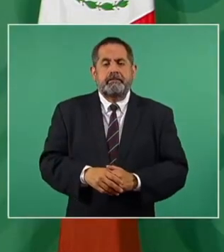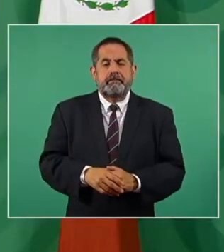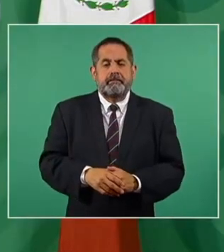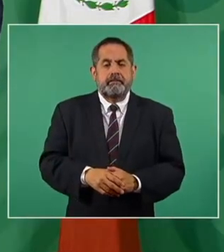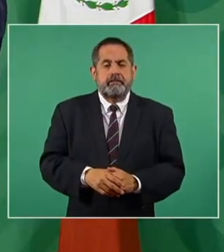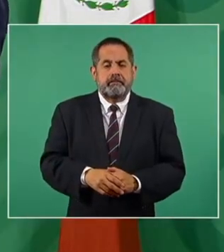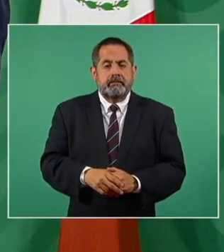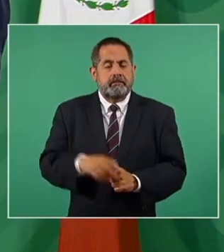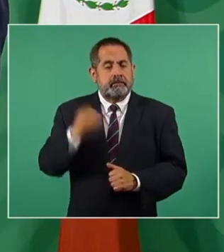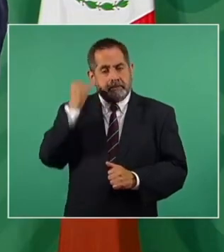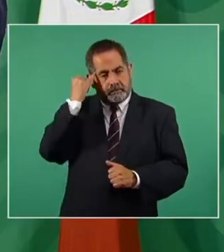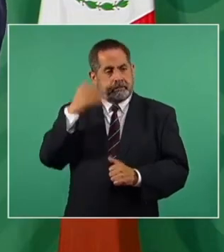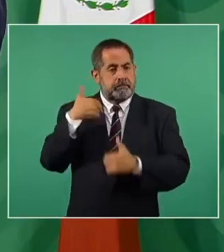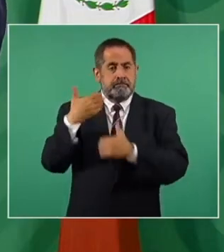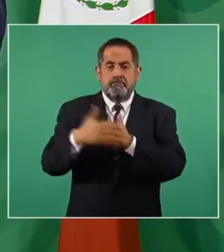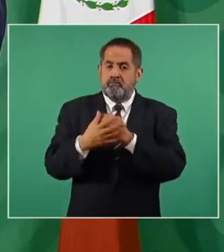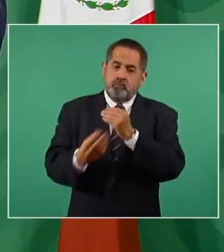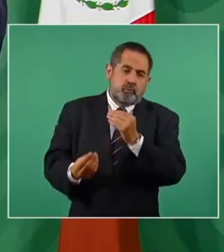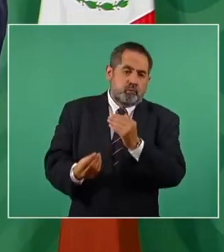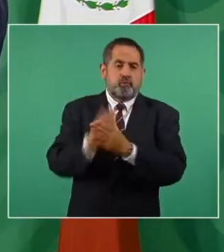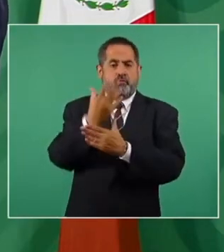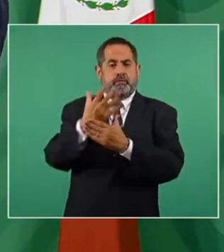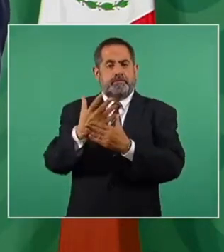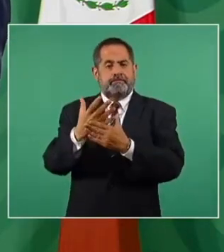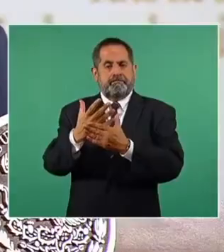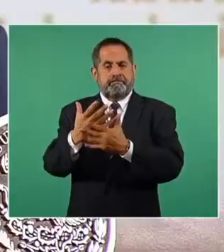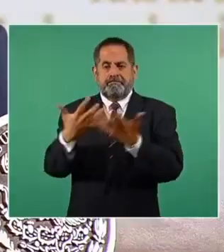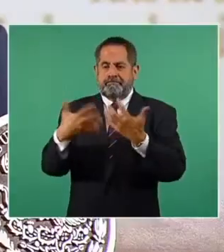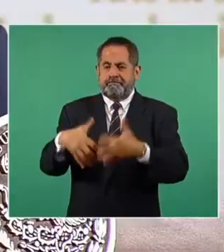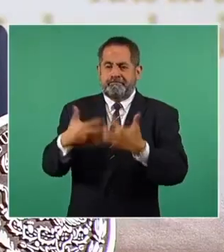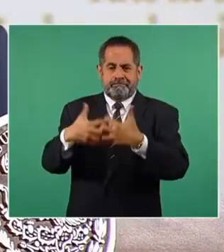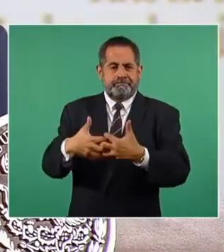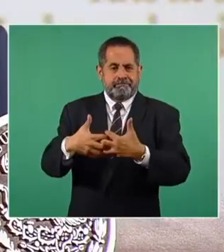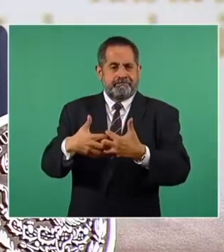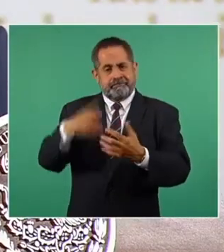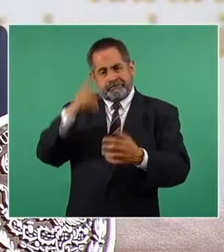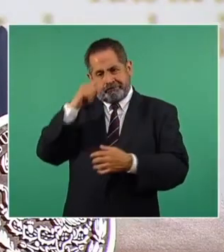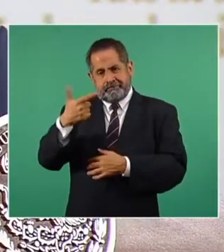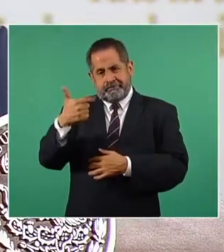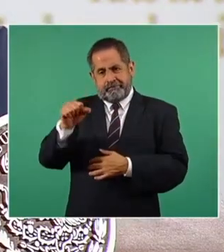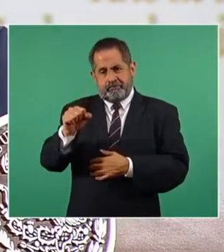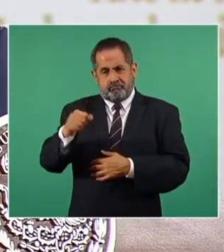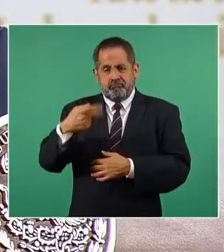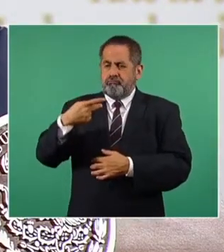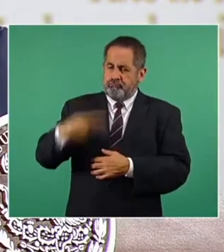la creación de una empresa para decir un gas